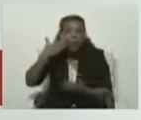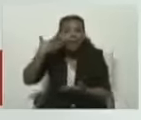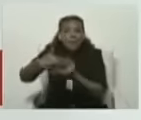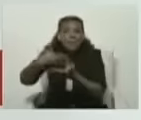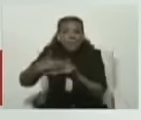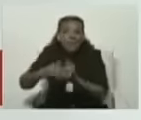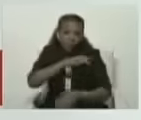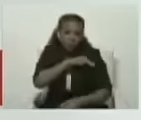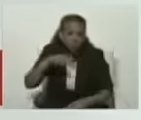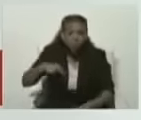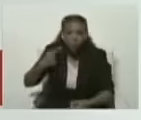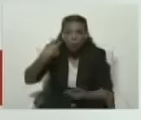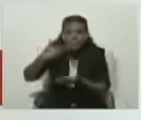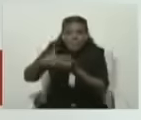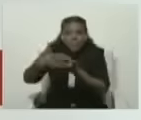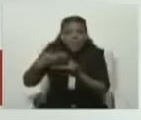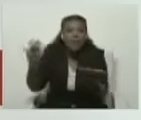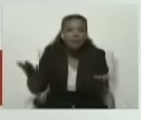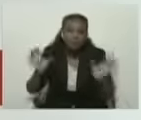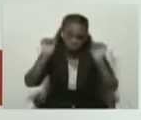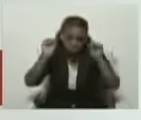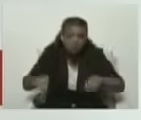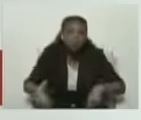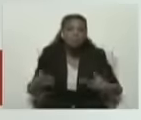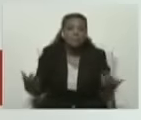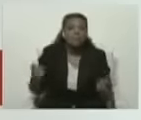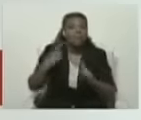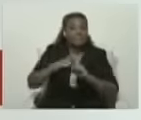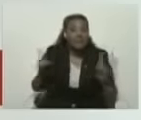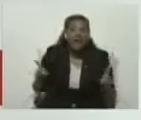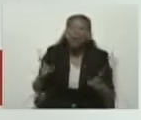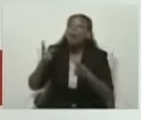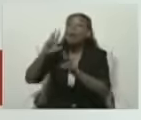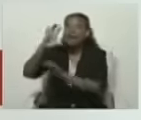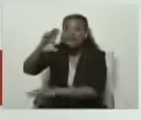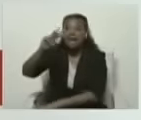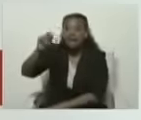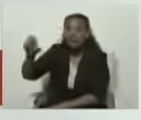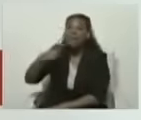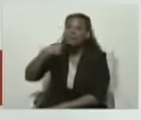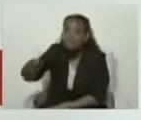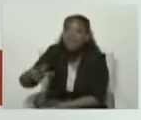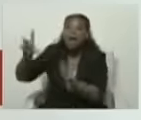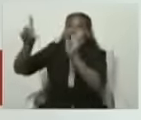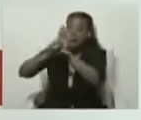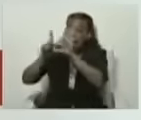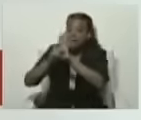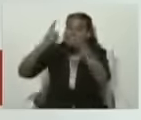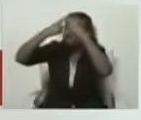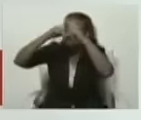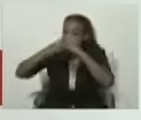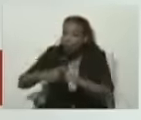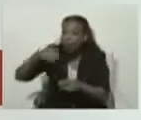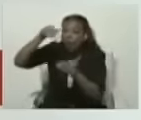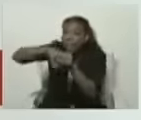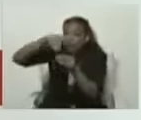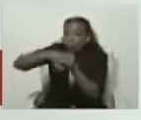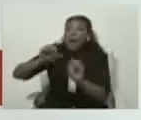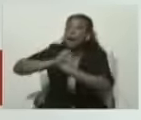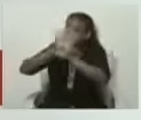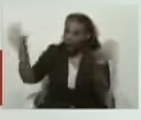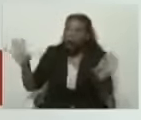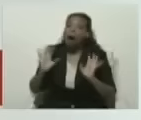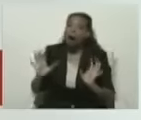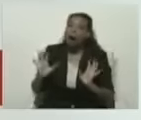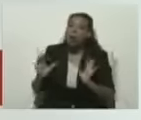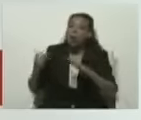Para nosotros el resultado es evidente. Sí lo es. Pero claro que queremos que el Consejo Nacional Electoral cuente los votos. Claro que queremos que